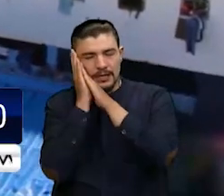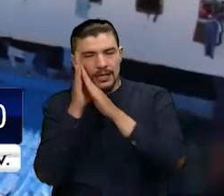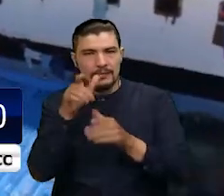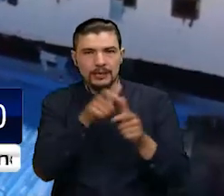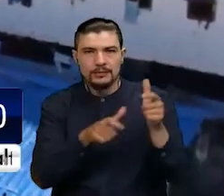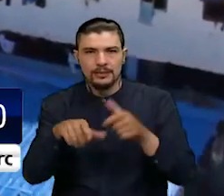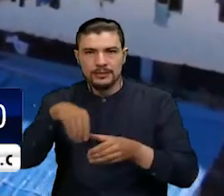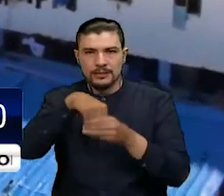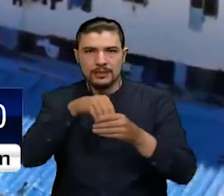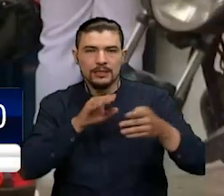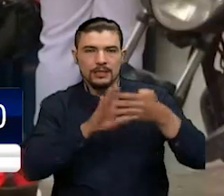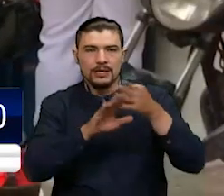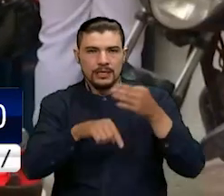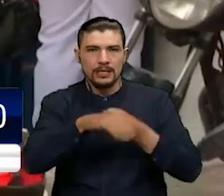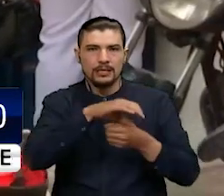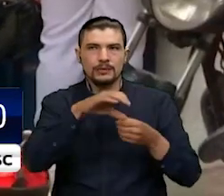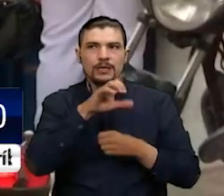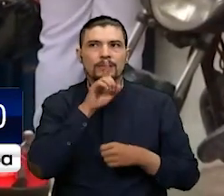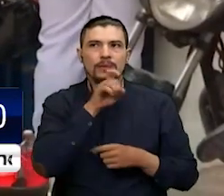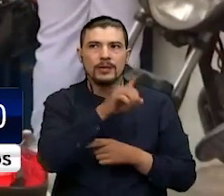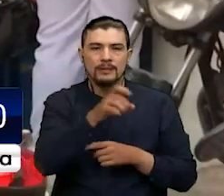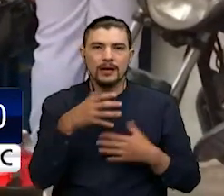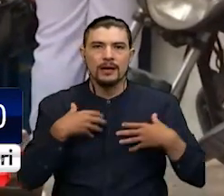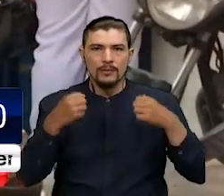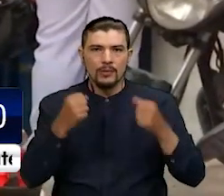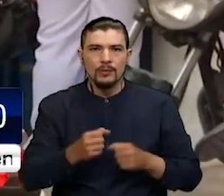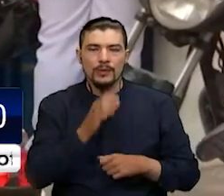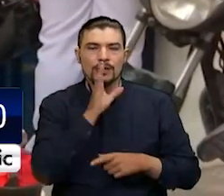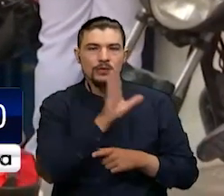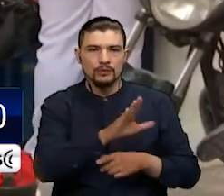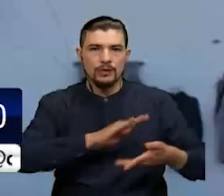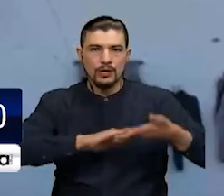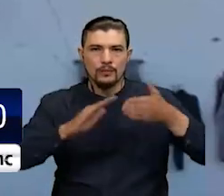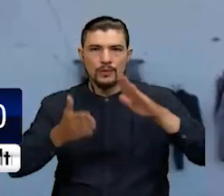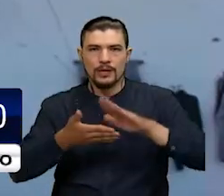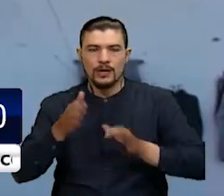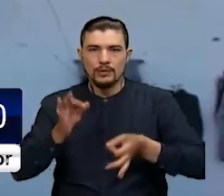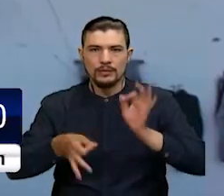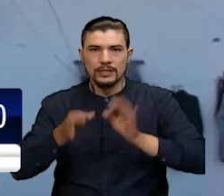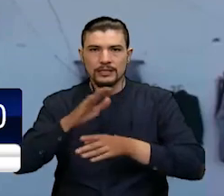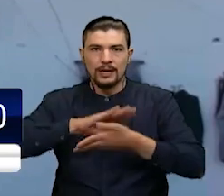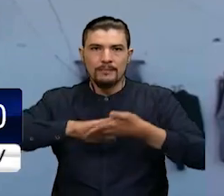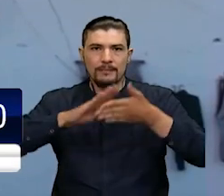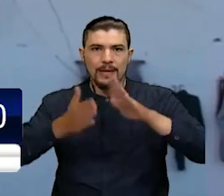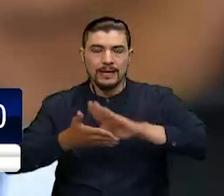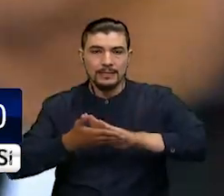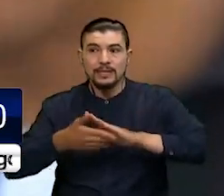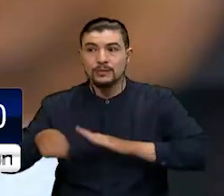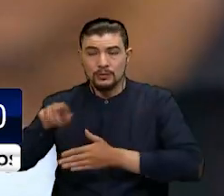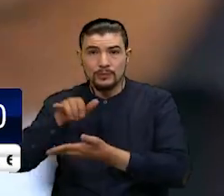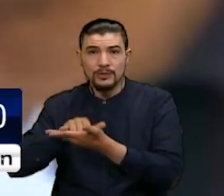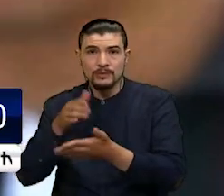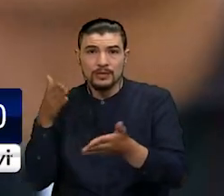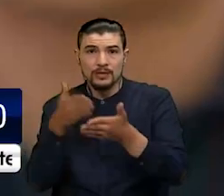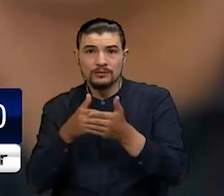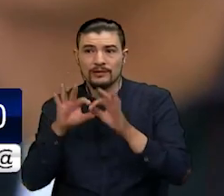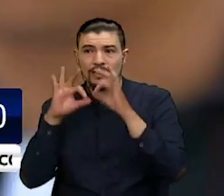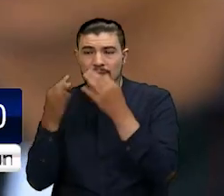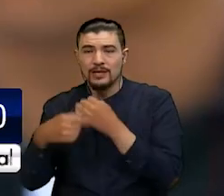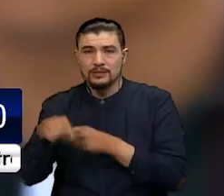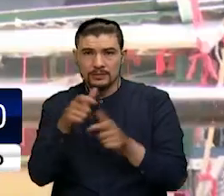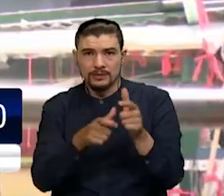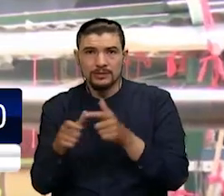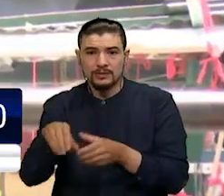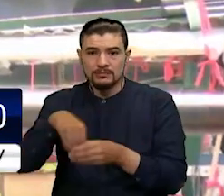internos de la cárcel modelo de bucaramanga que pertenecen a la comunidad de justicia y paz así lo denunciaron familiares de estos